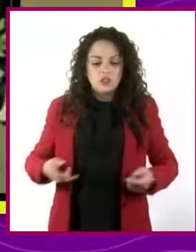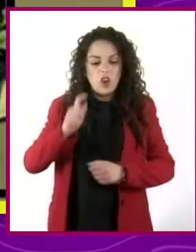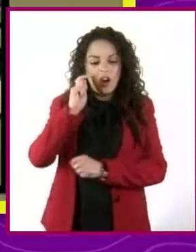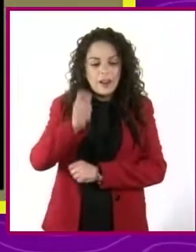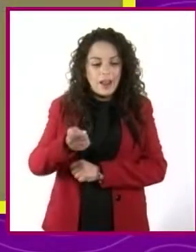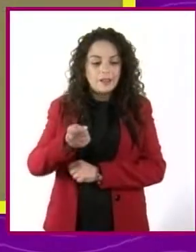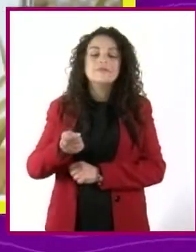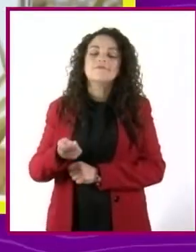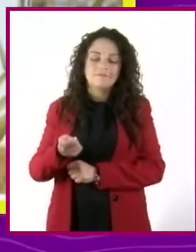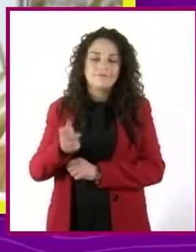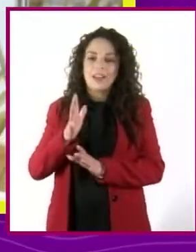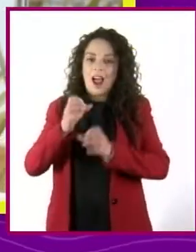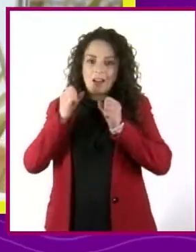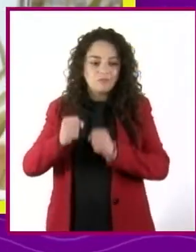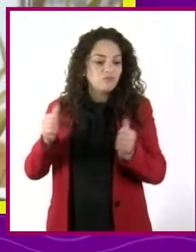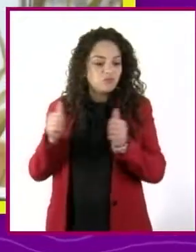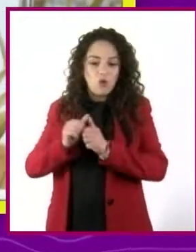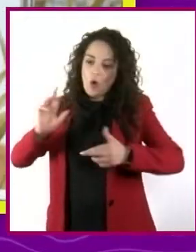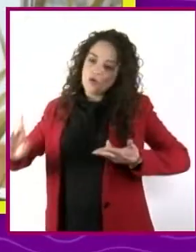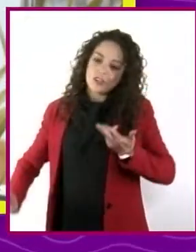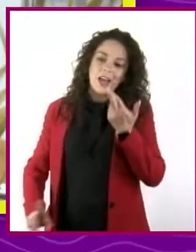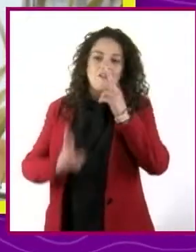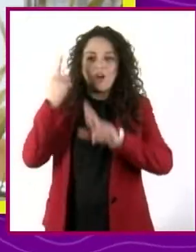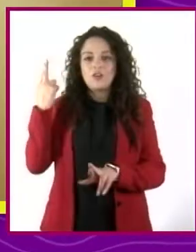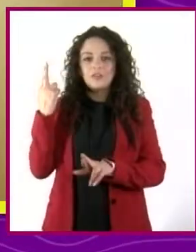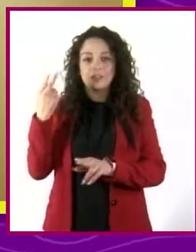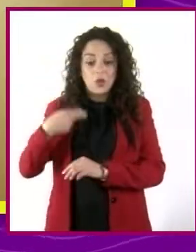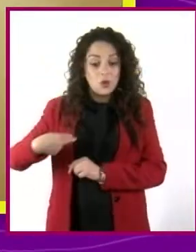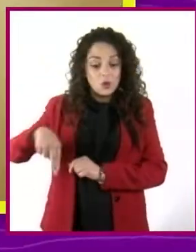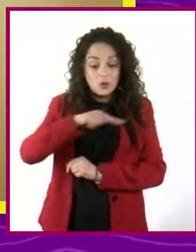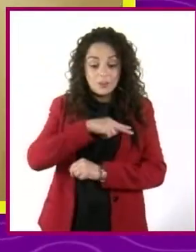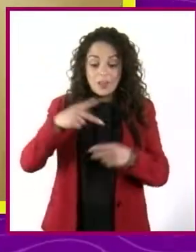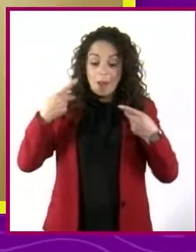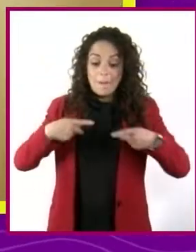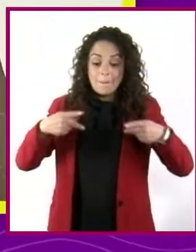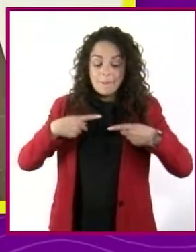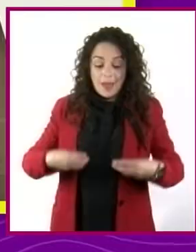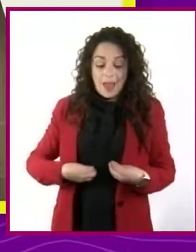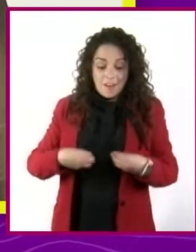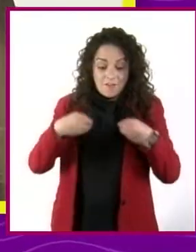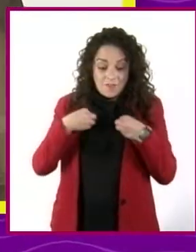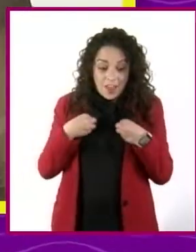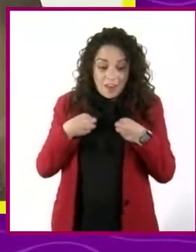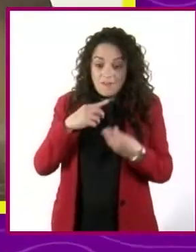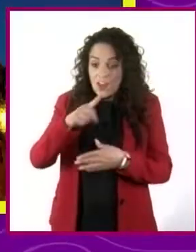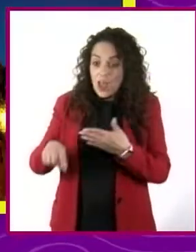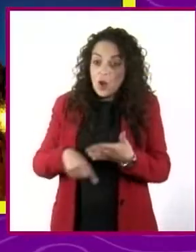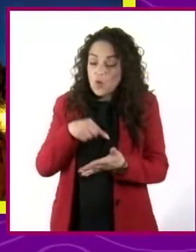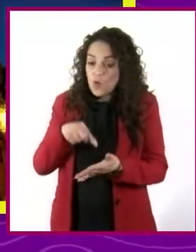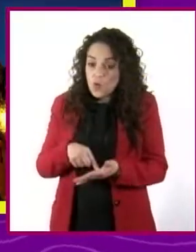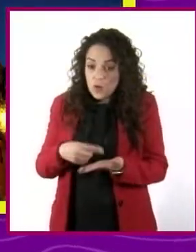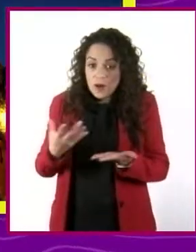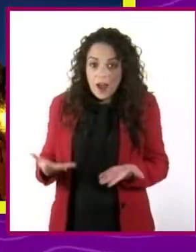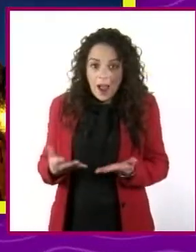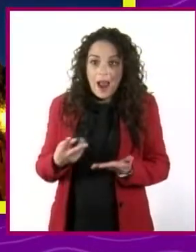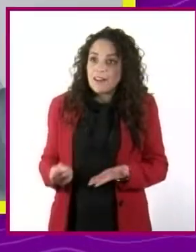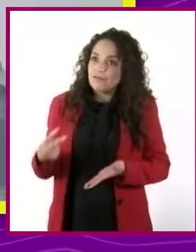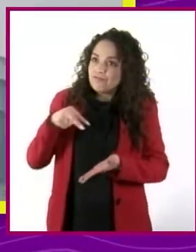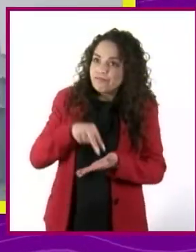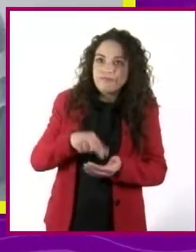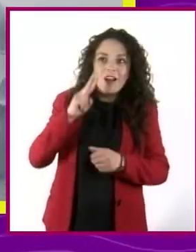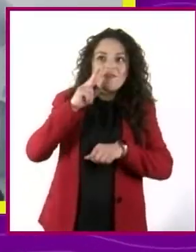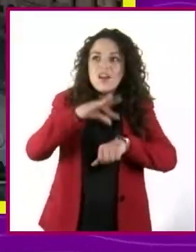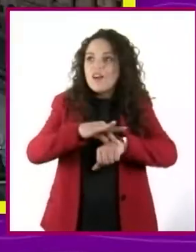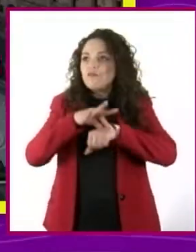Revolución. Nosotros, ciudadanas y ciudadanos de a pie, tenemos la oportunidad de conocer todos